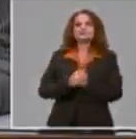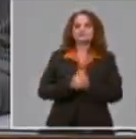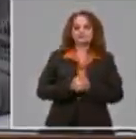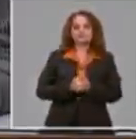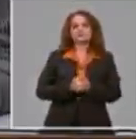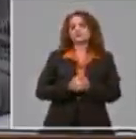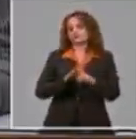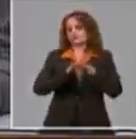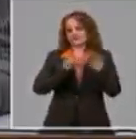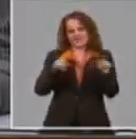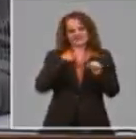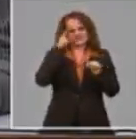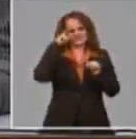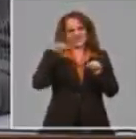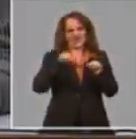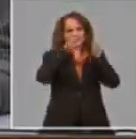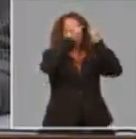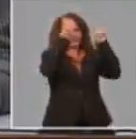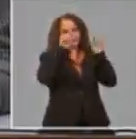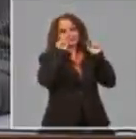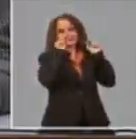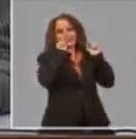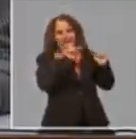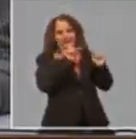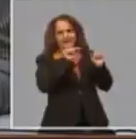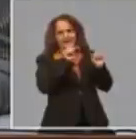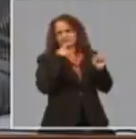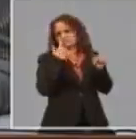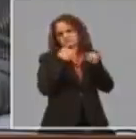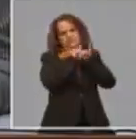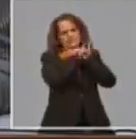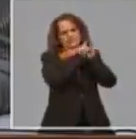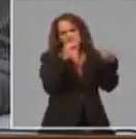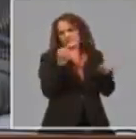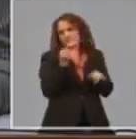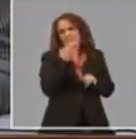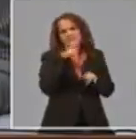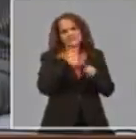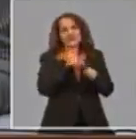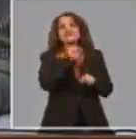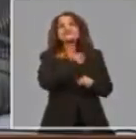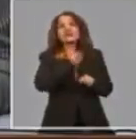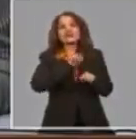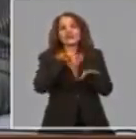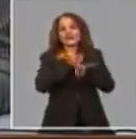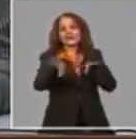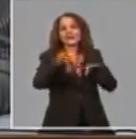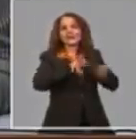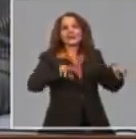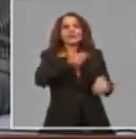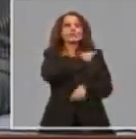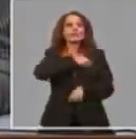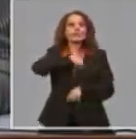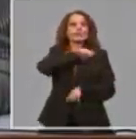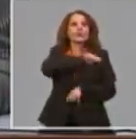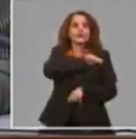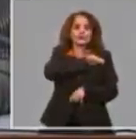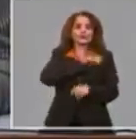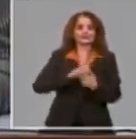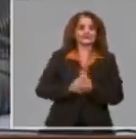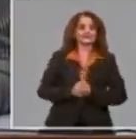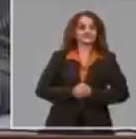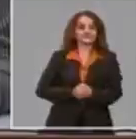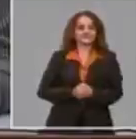sobre todo en las redes sociales tratan de un perder para dividirlo en la primer cambio en popular aquí en la esencia